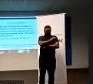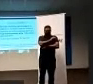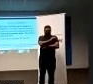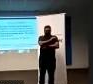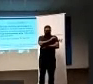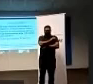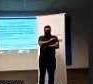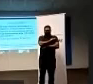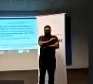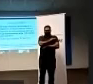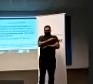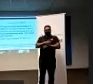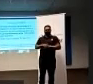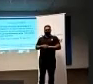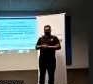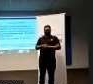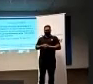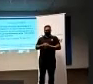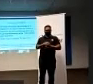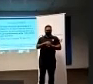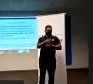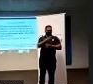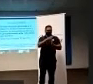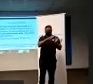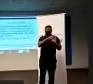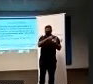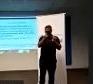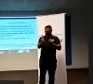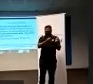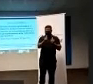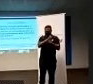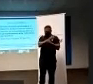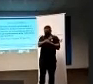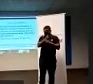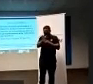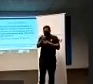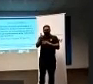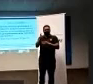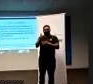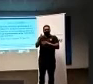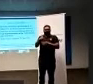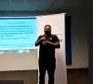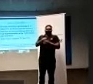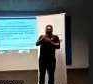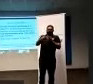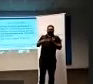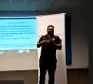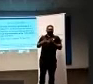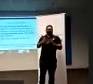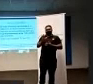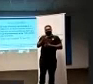al día 7, 28 y 35 post vacunación. Hubo mayor respuesta humoral de T1 que